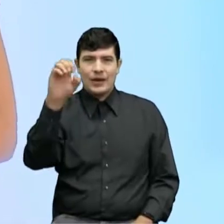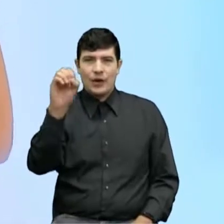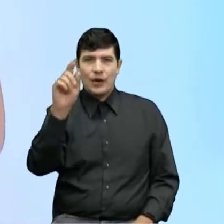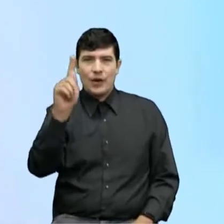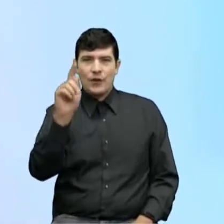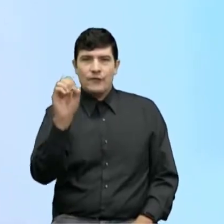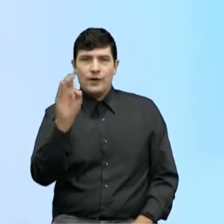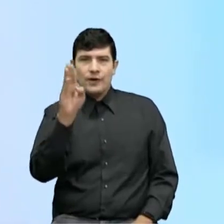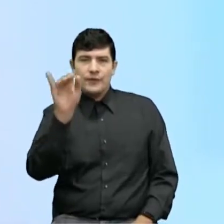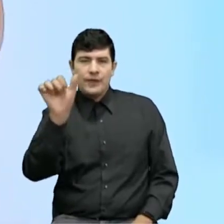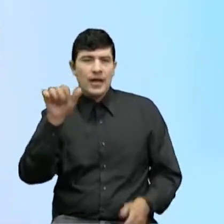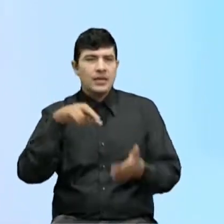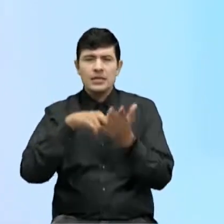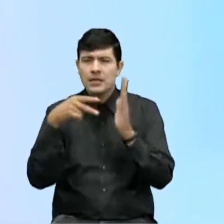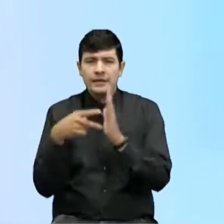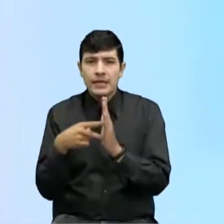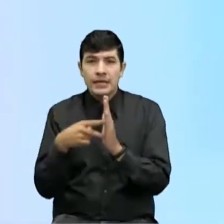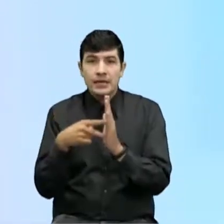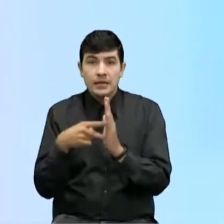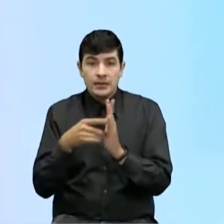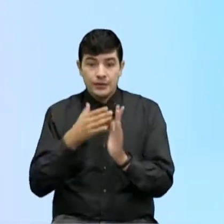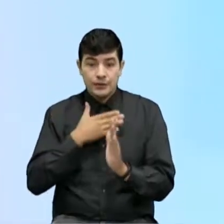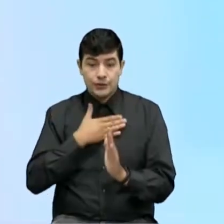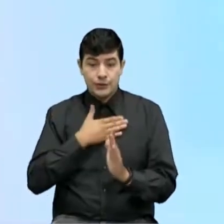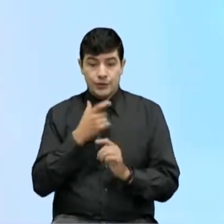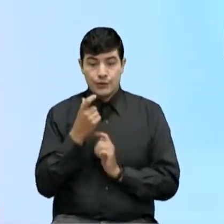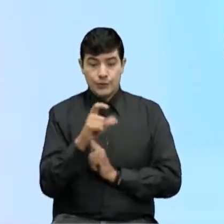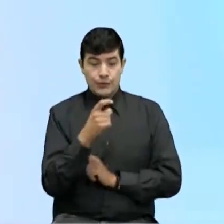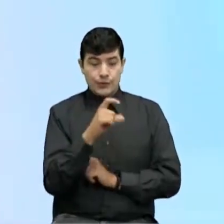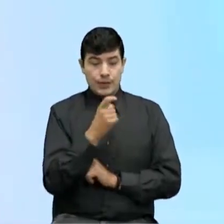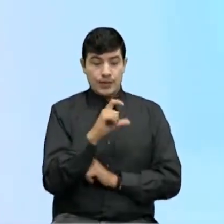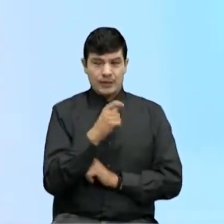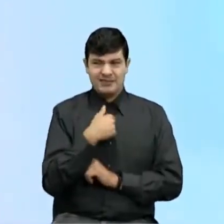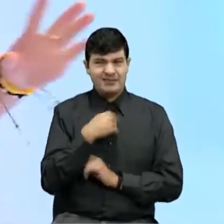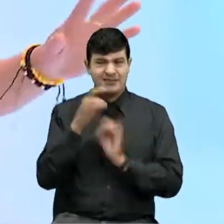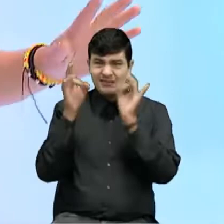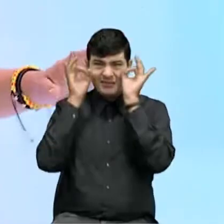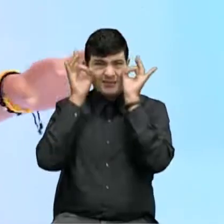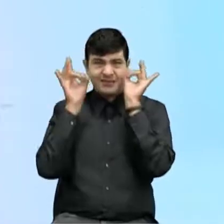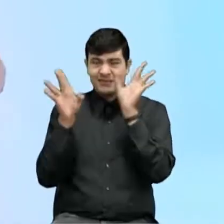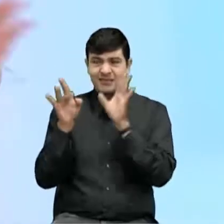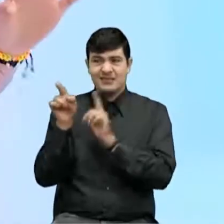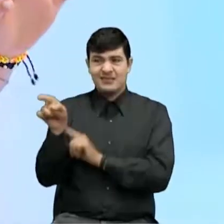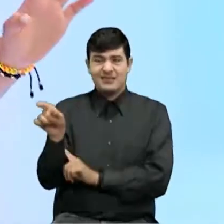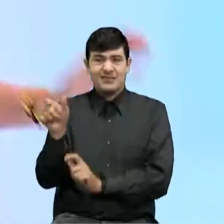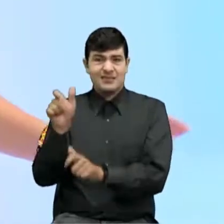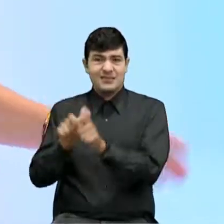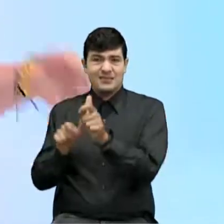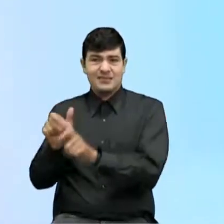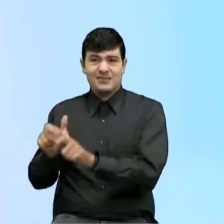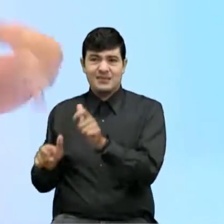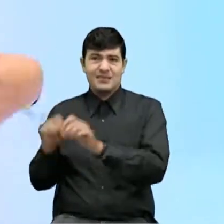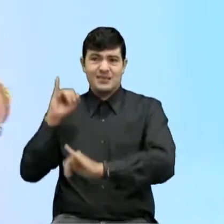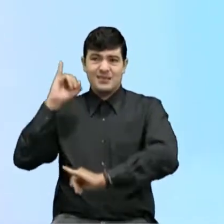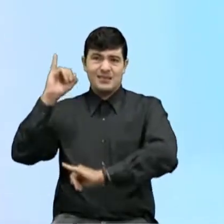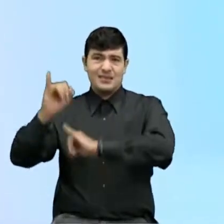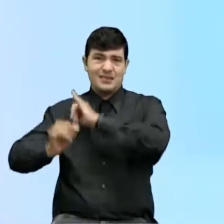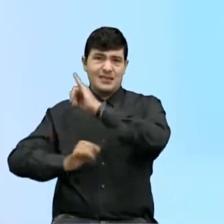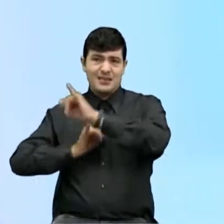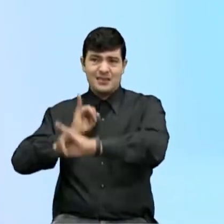hablamos de xenofobia, es que yo, que soy de Cúcuta, entonces detesto y odio a cualquier otra persona que